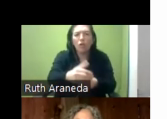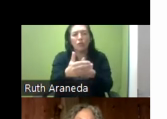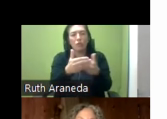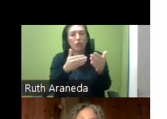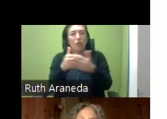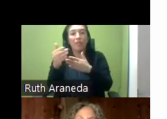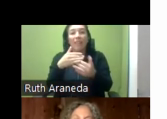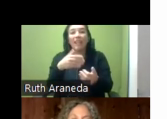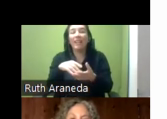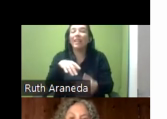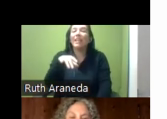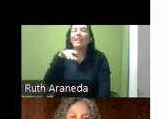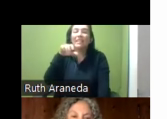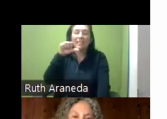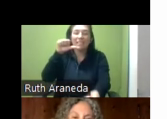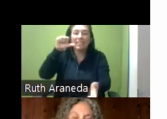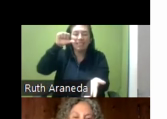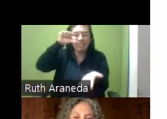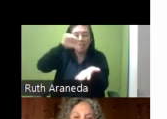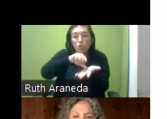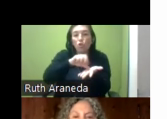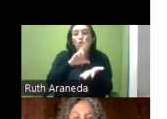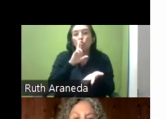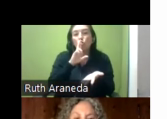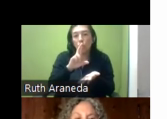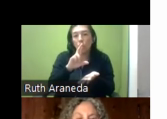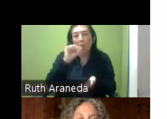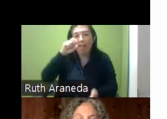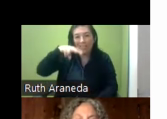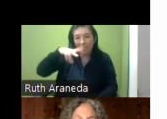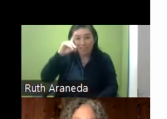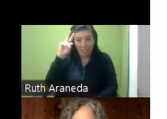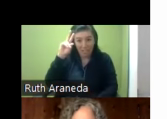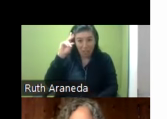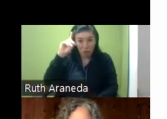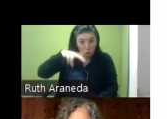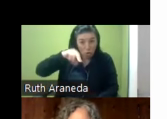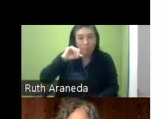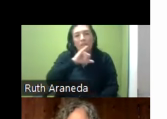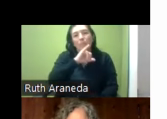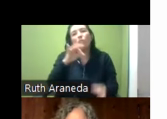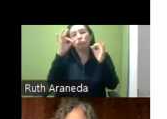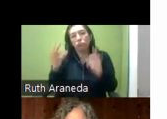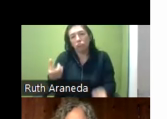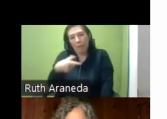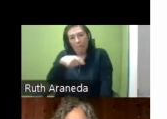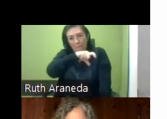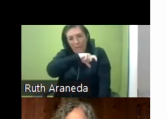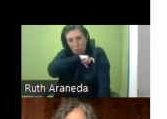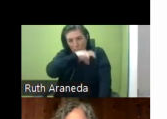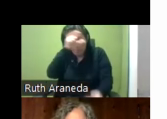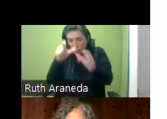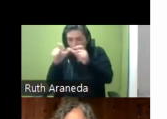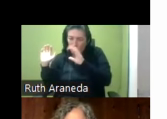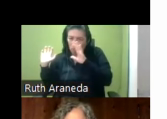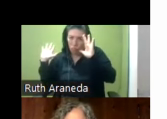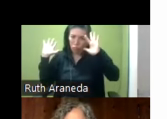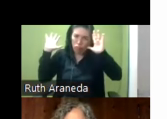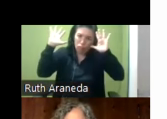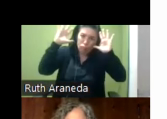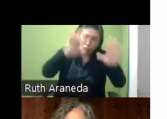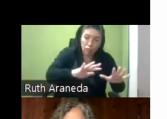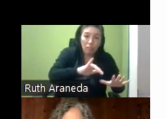centro surandino. Y posteriormente la llegada de los españoles, ¿no? Donde todo